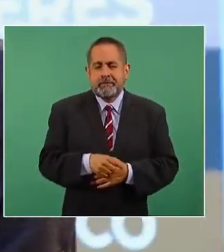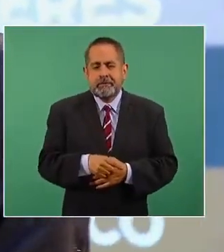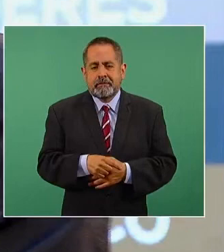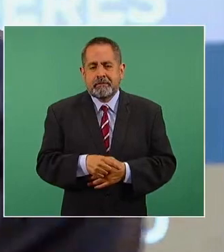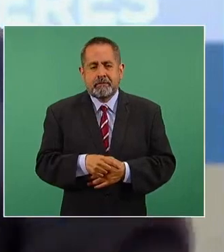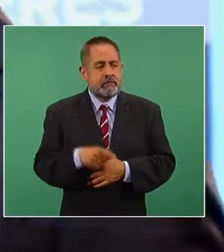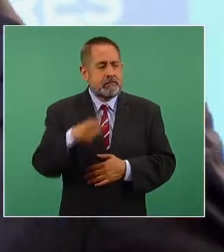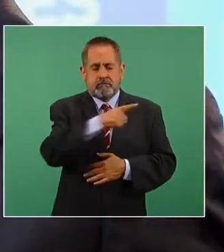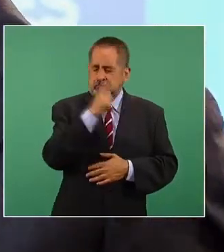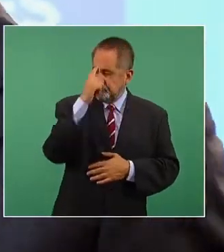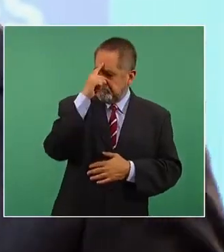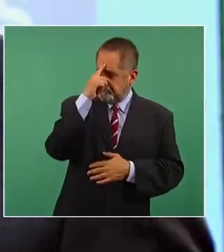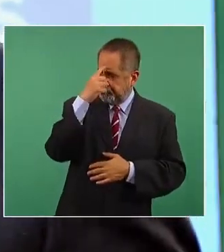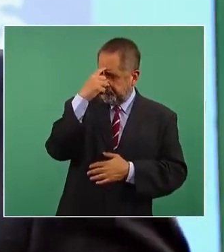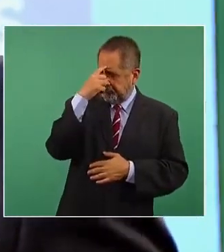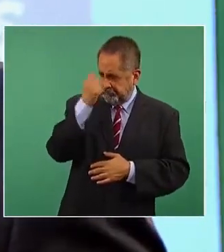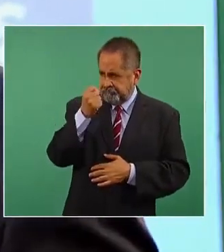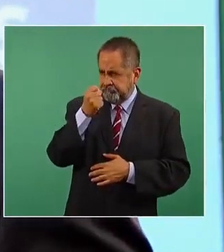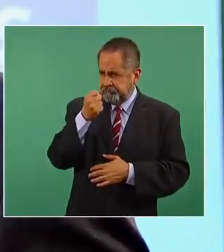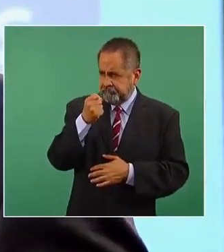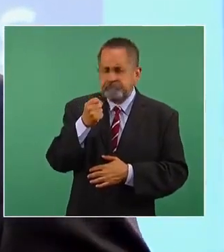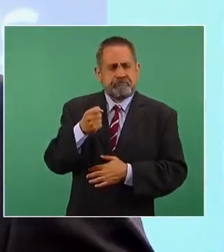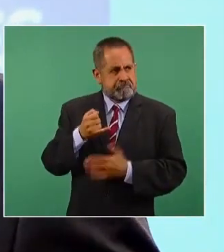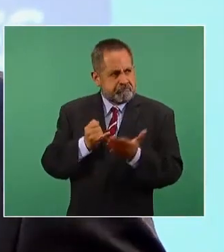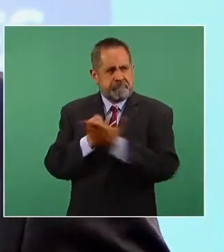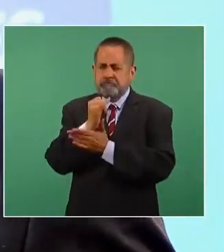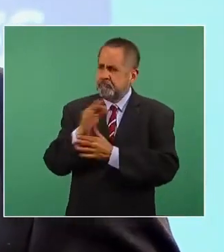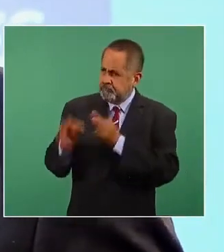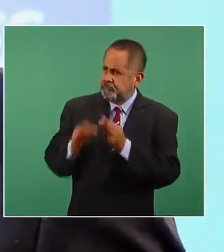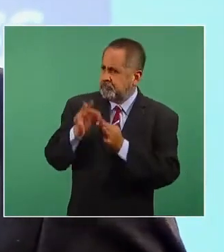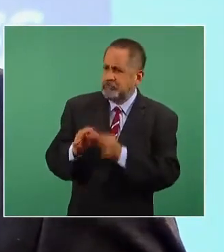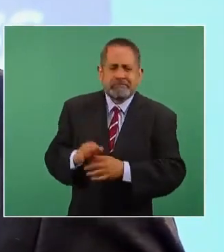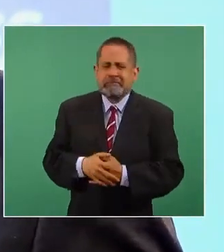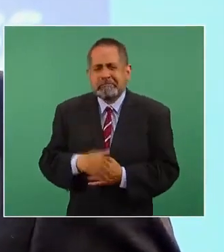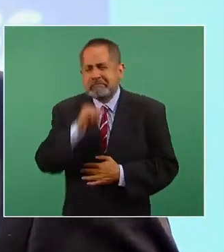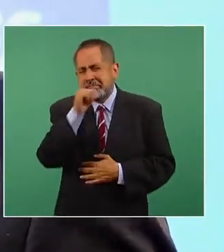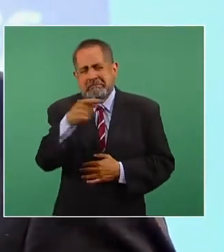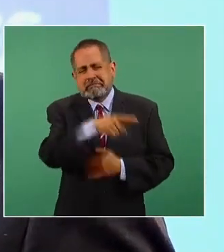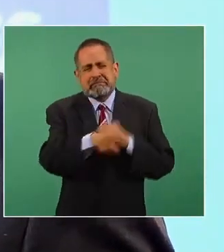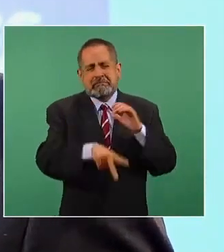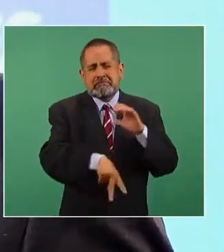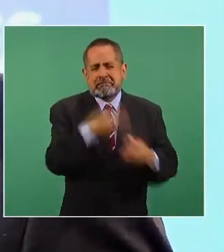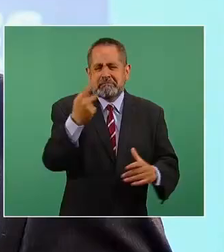hay convicciones, no hay principios, no hay ideales.